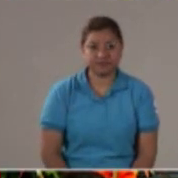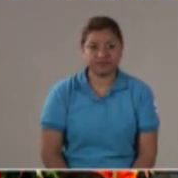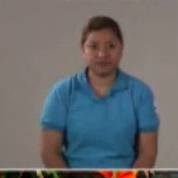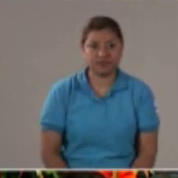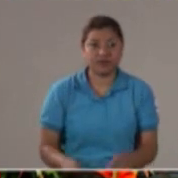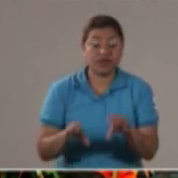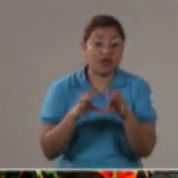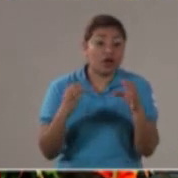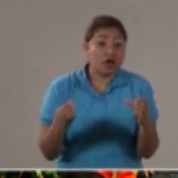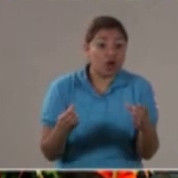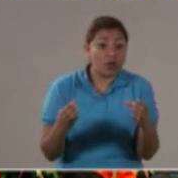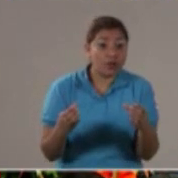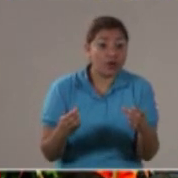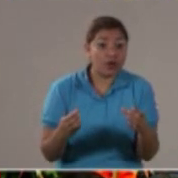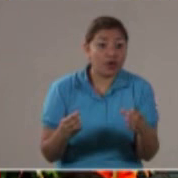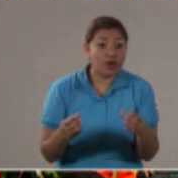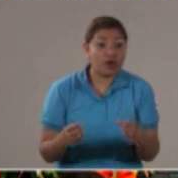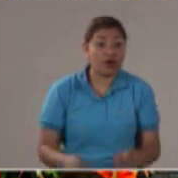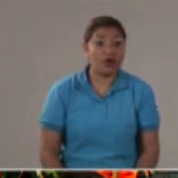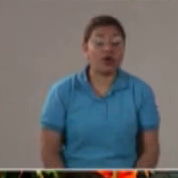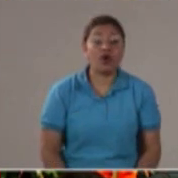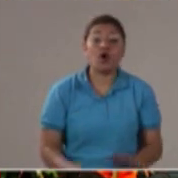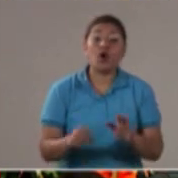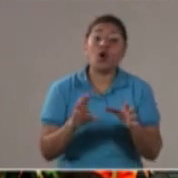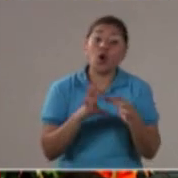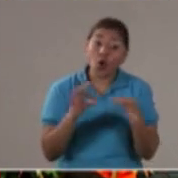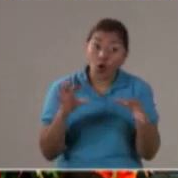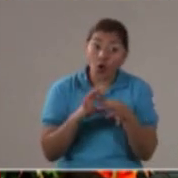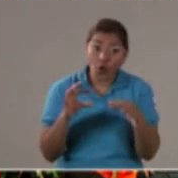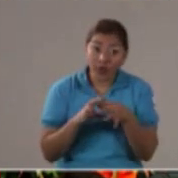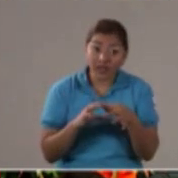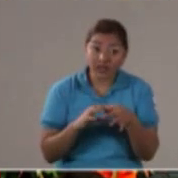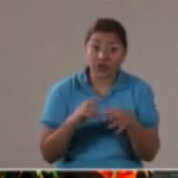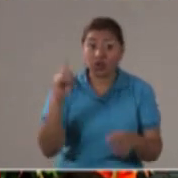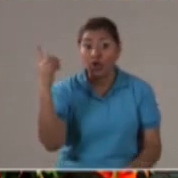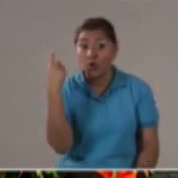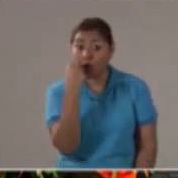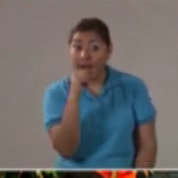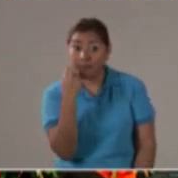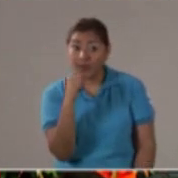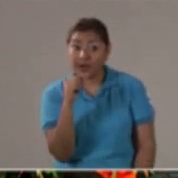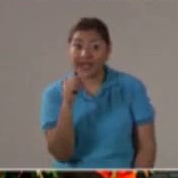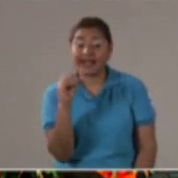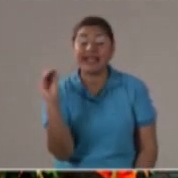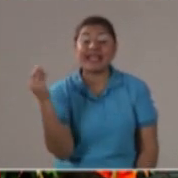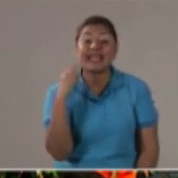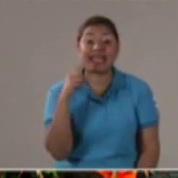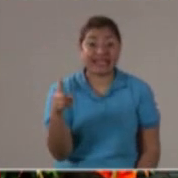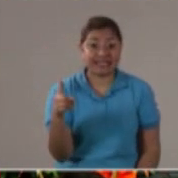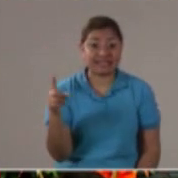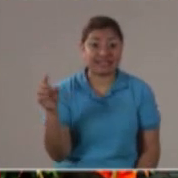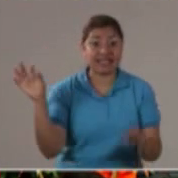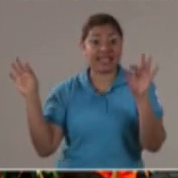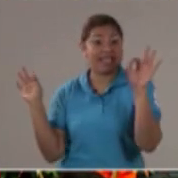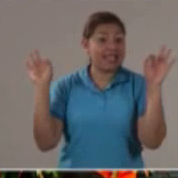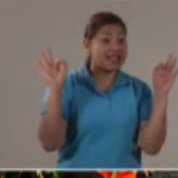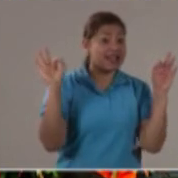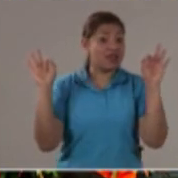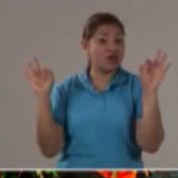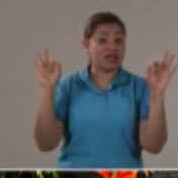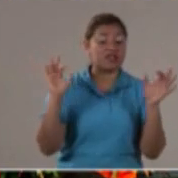Como la anécdota de aquella mujer que cuentan que le quiso coquetear a su